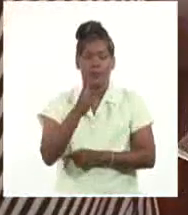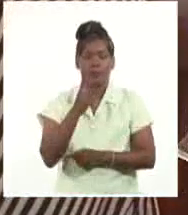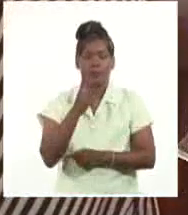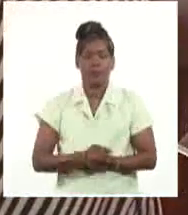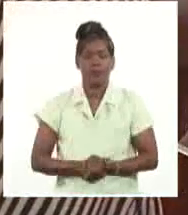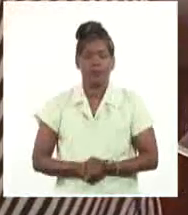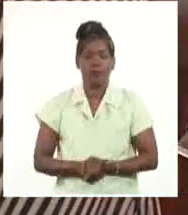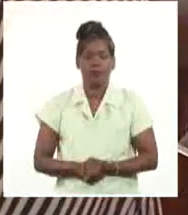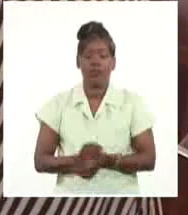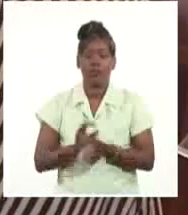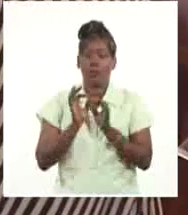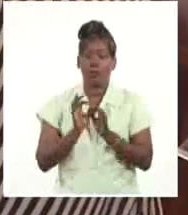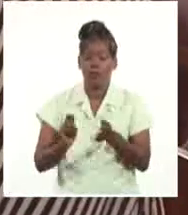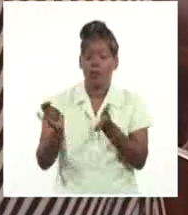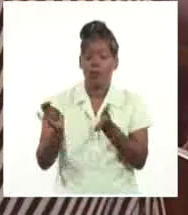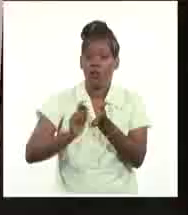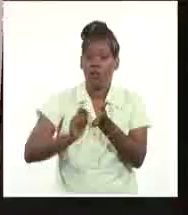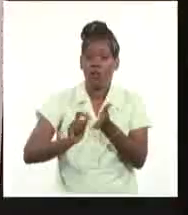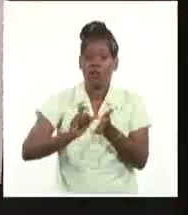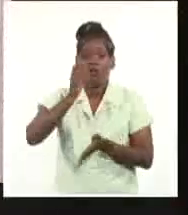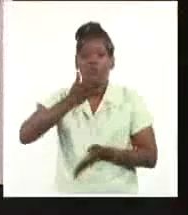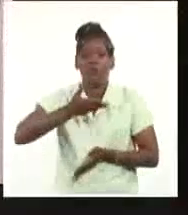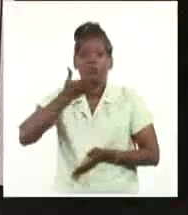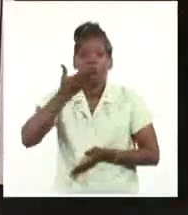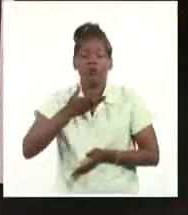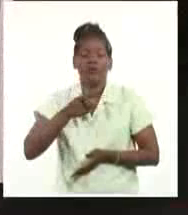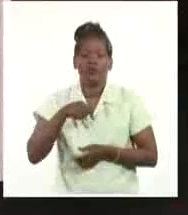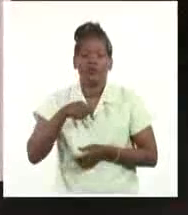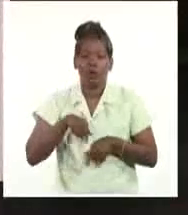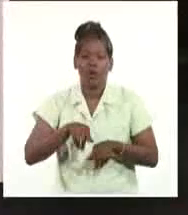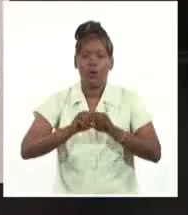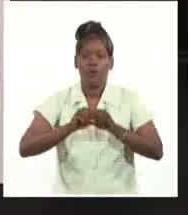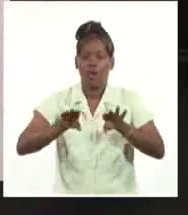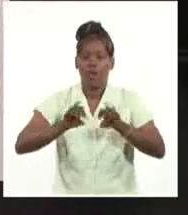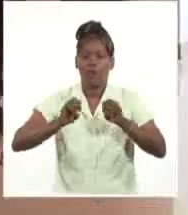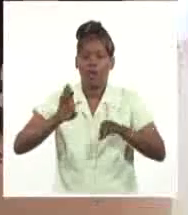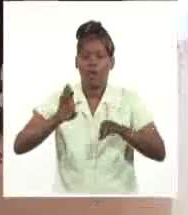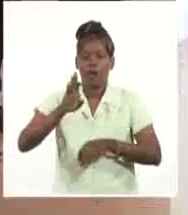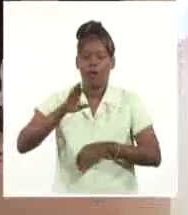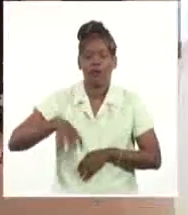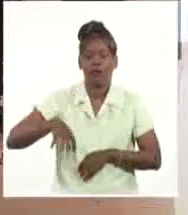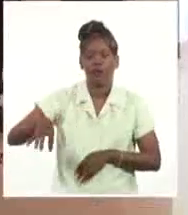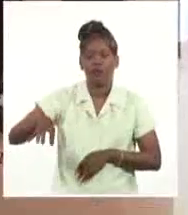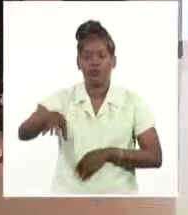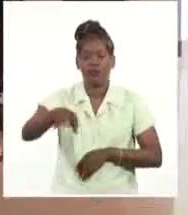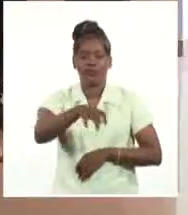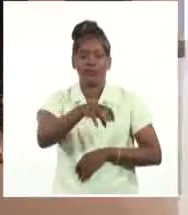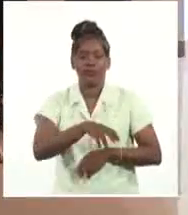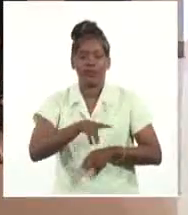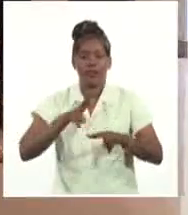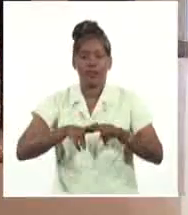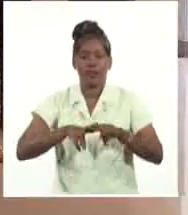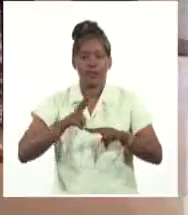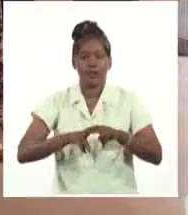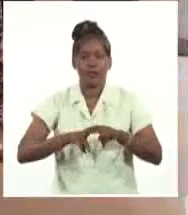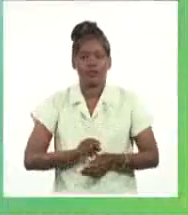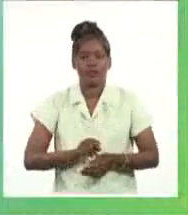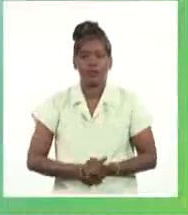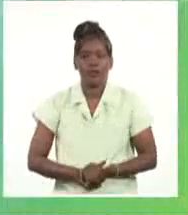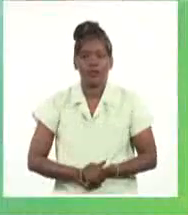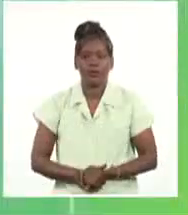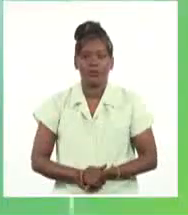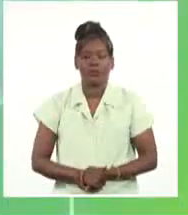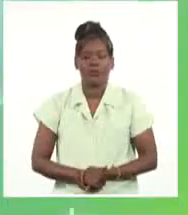Dinosaurio como parte de la Feria Internacional del Libro de La Habana. Irina Martínez Odio, Sistema Informativo de la Televisión Cubana.